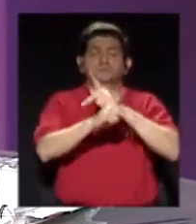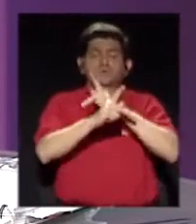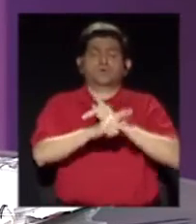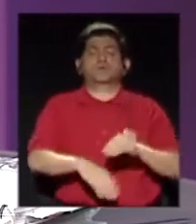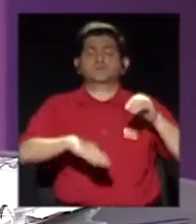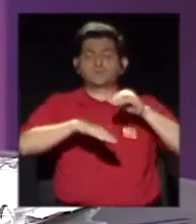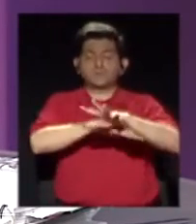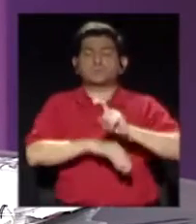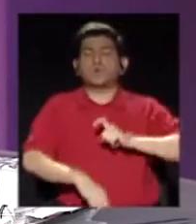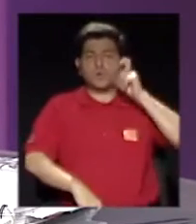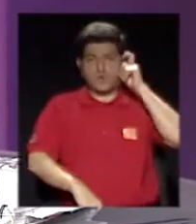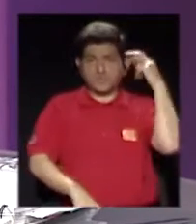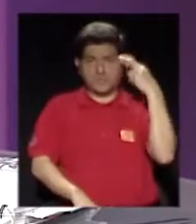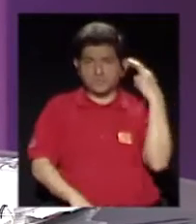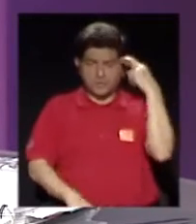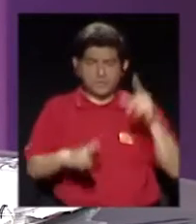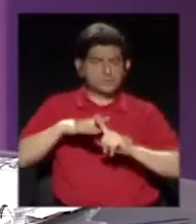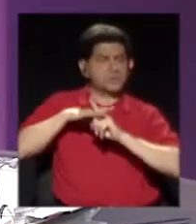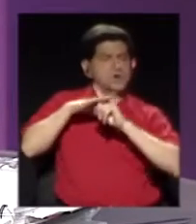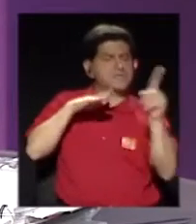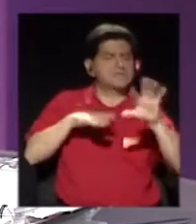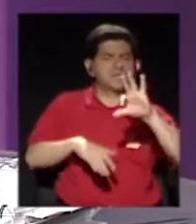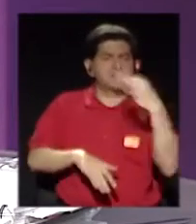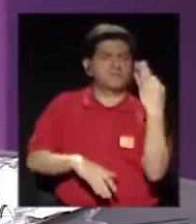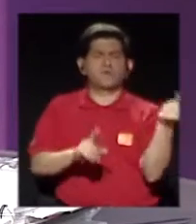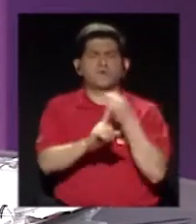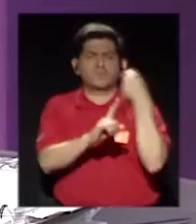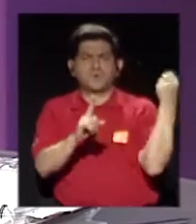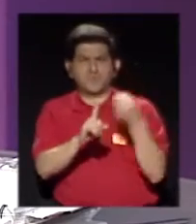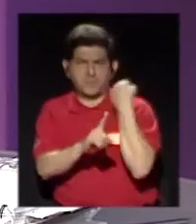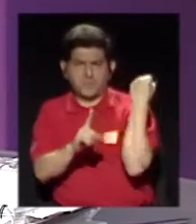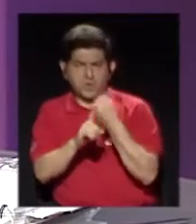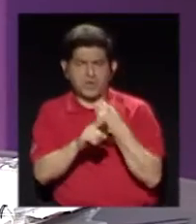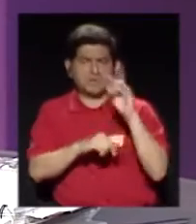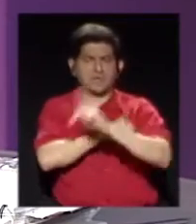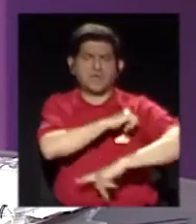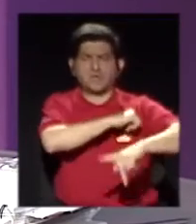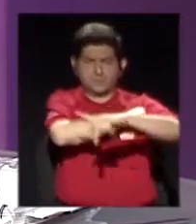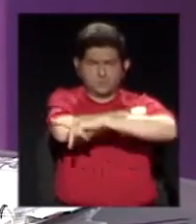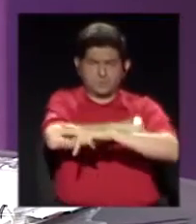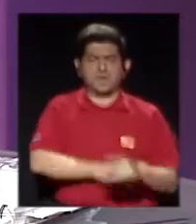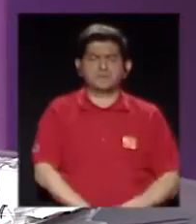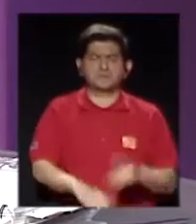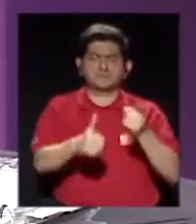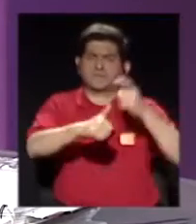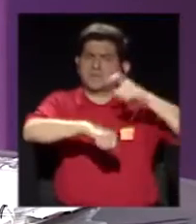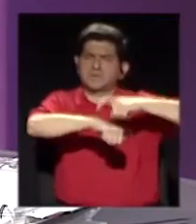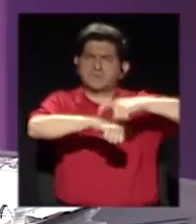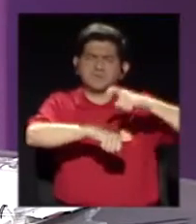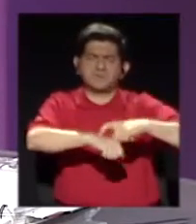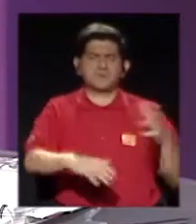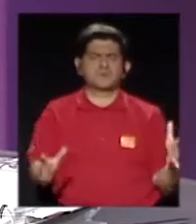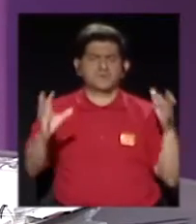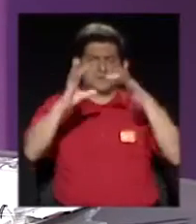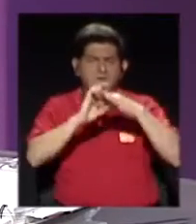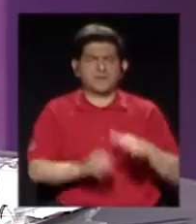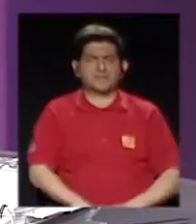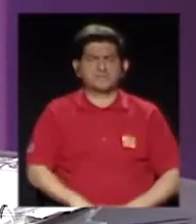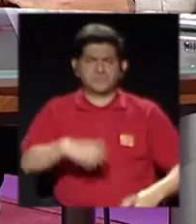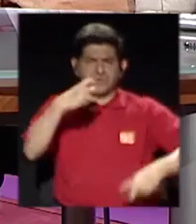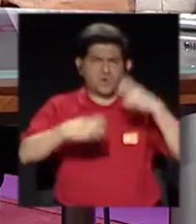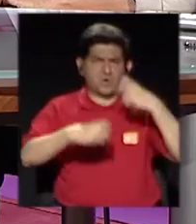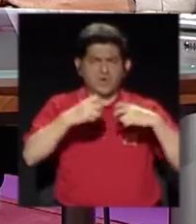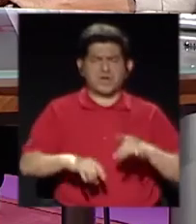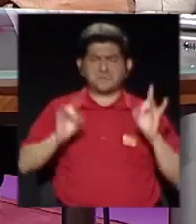orientación sexual porque escapan de formas de violencia en sus países que en primer lugar tiene que ver con los crímenes de odio